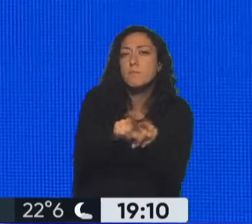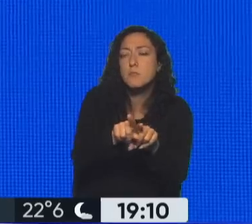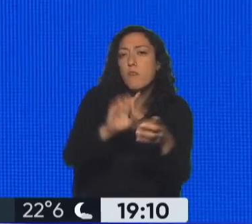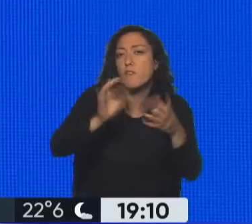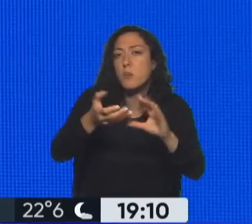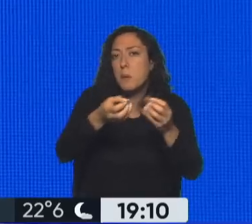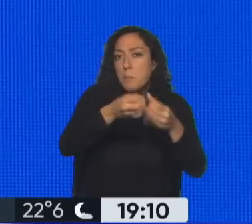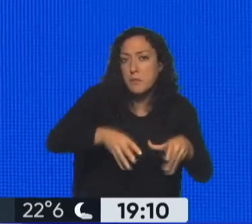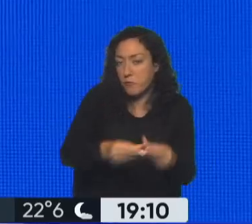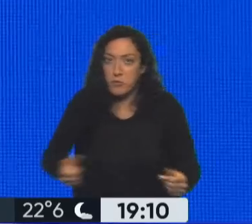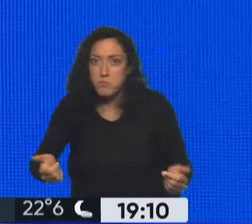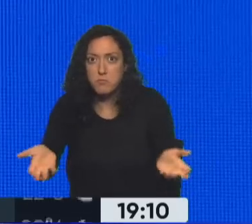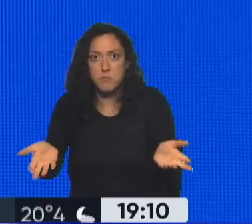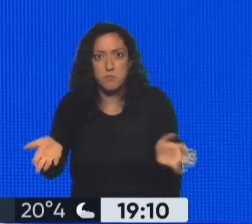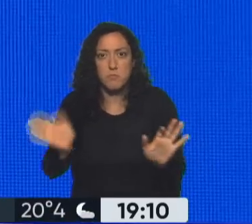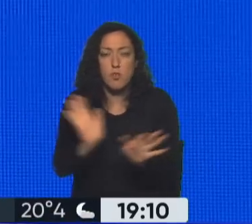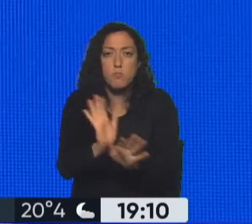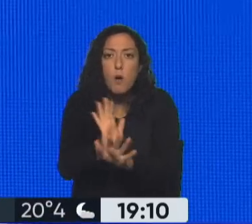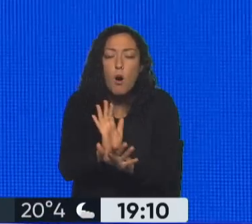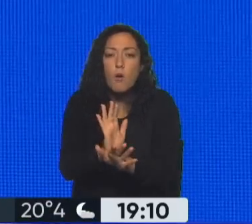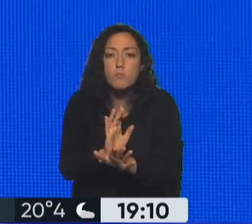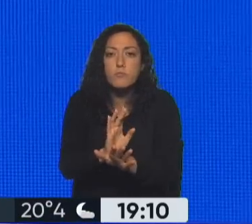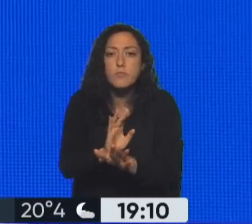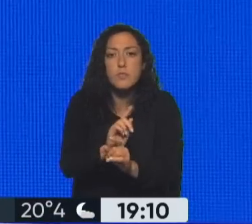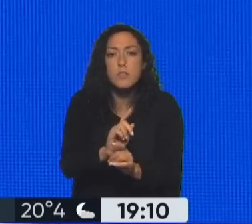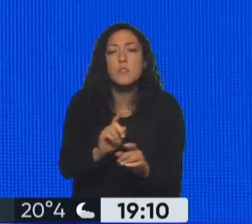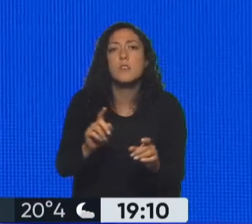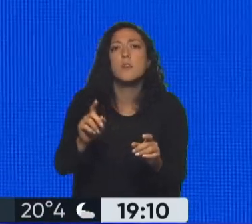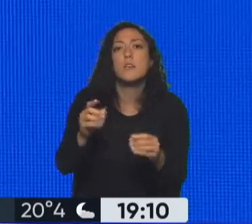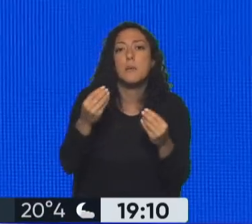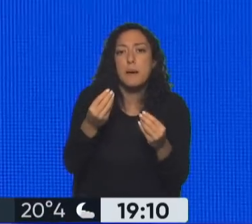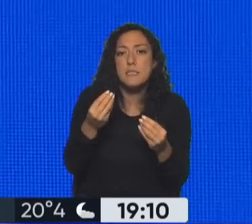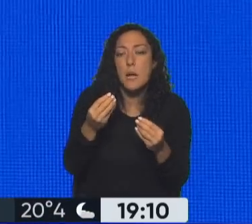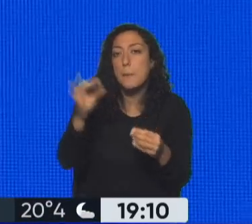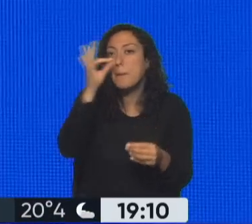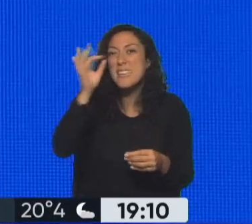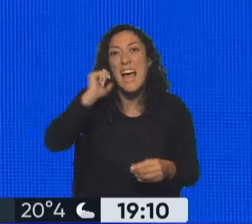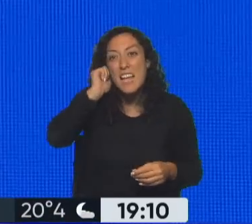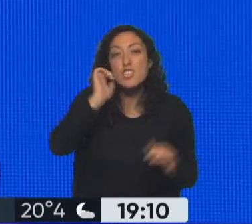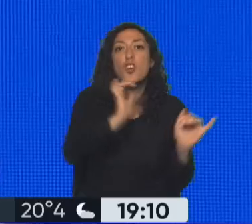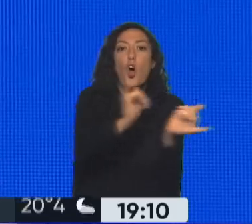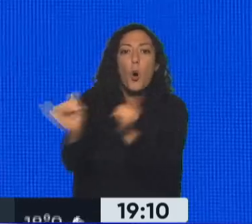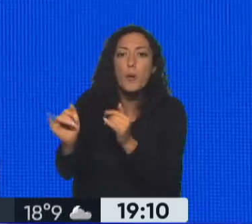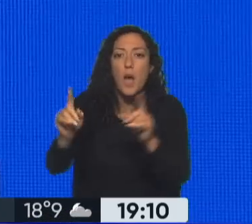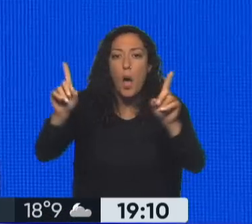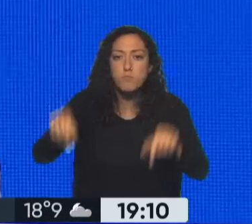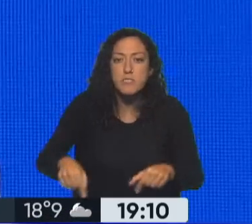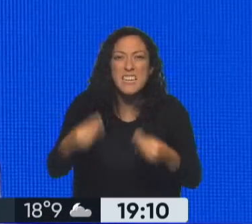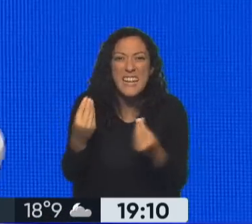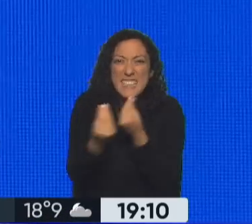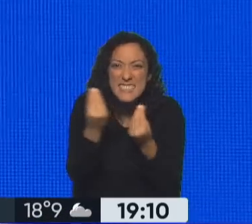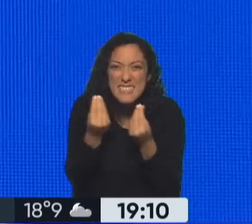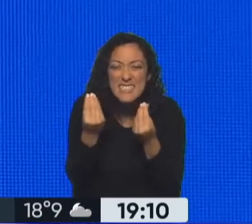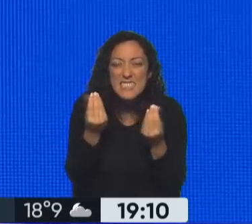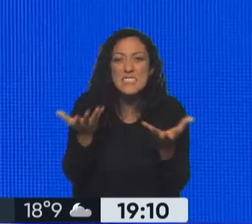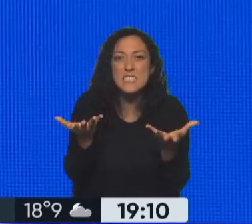en términos económicos, la convertibilidad que era, y es bueno porque un pibe de 20 años además no debe saber ni qué corno era la